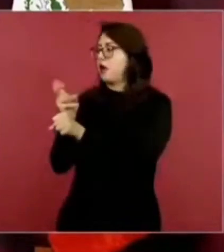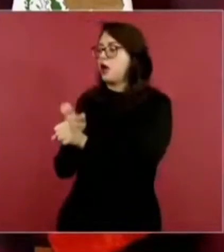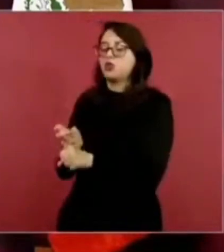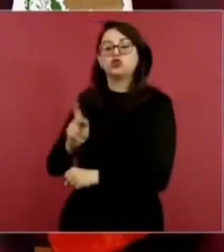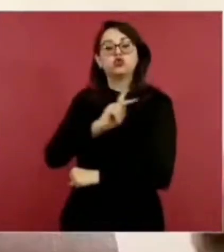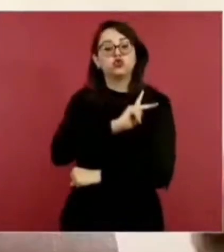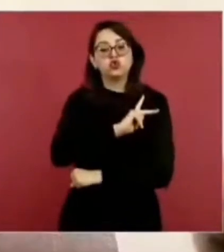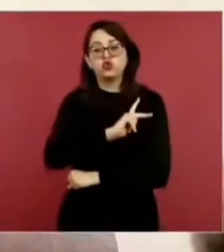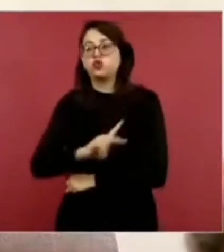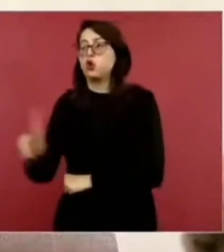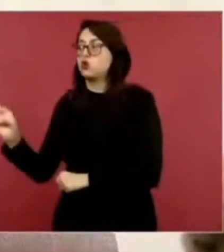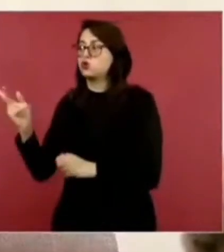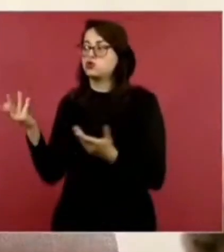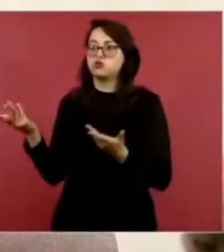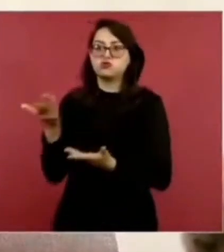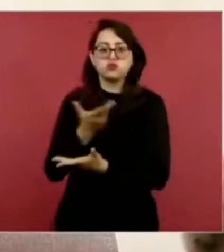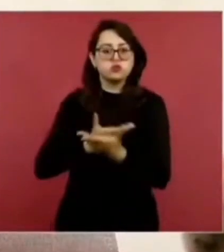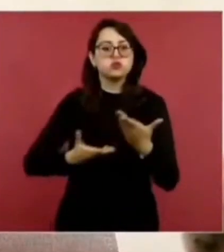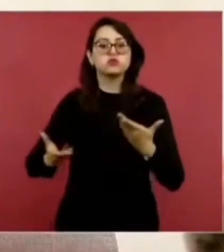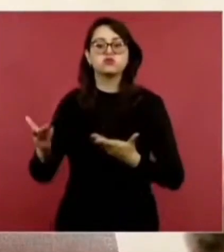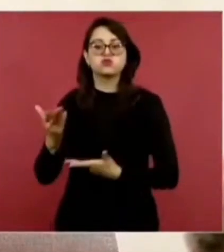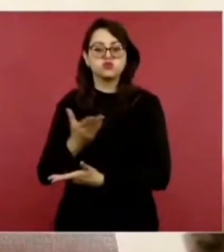esto va más allá